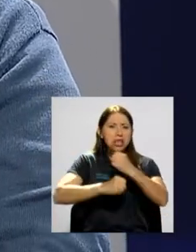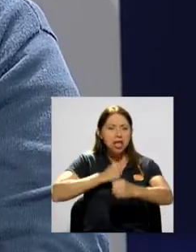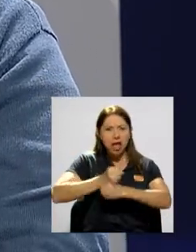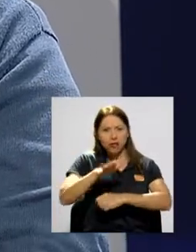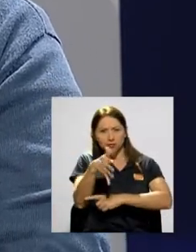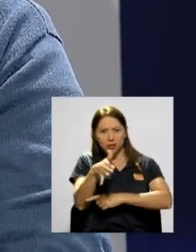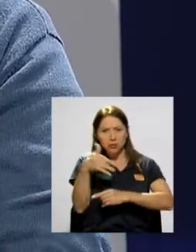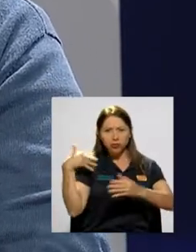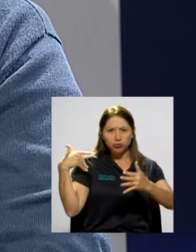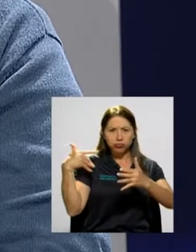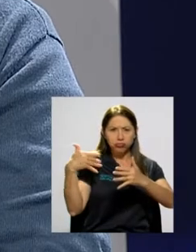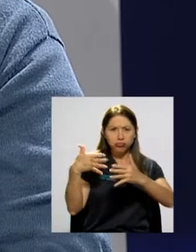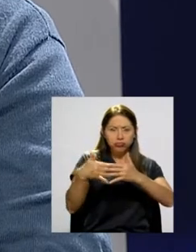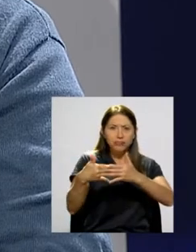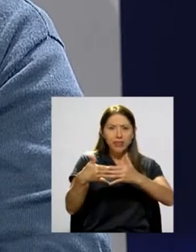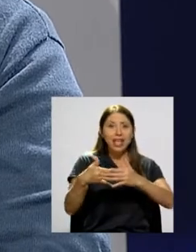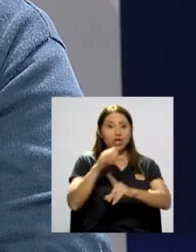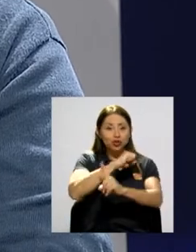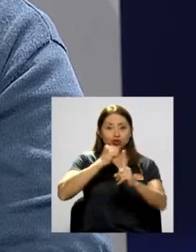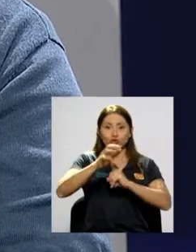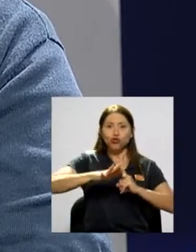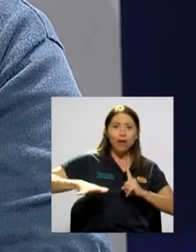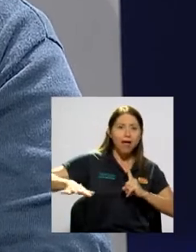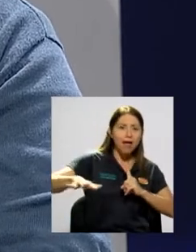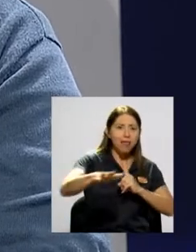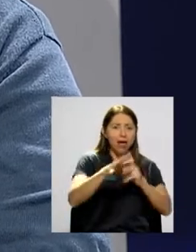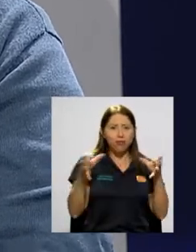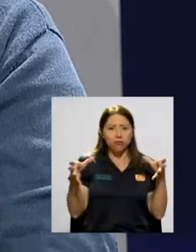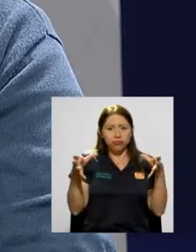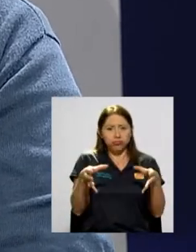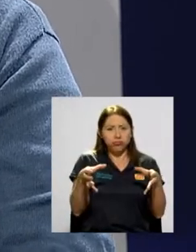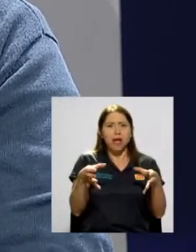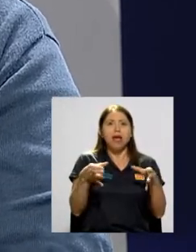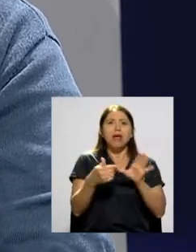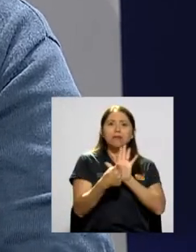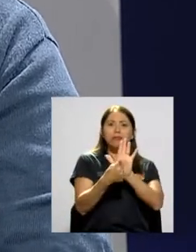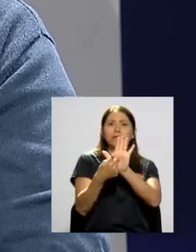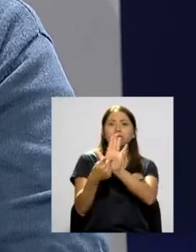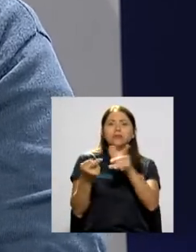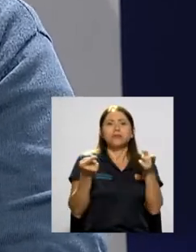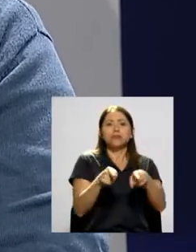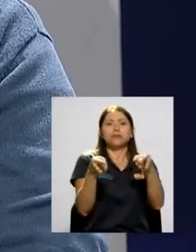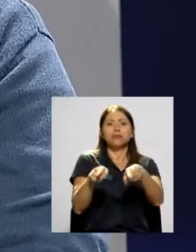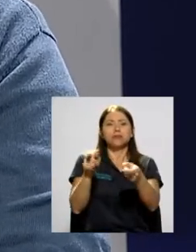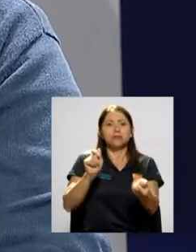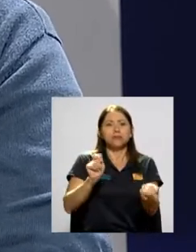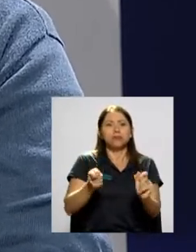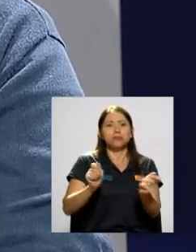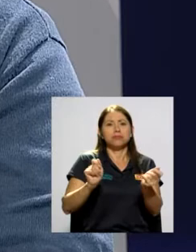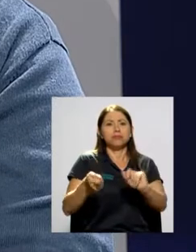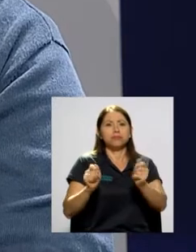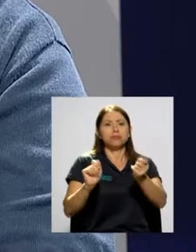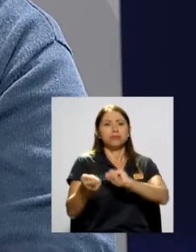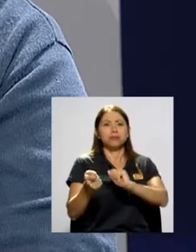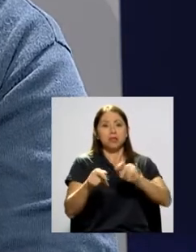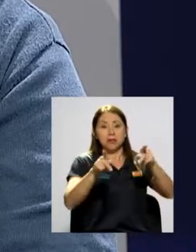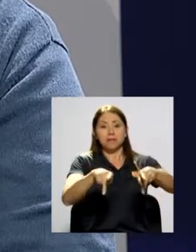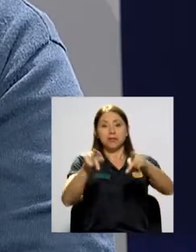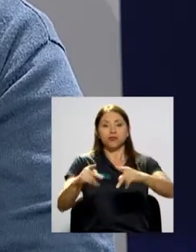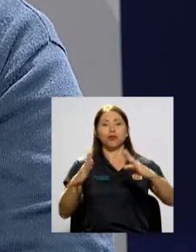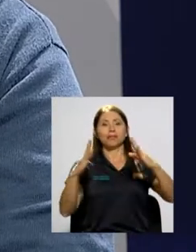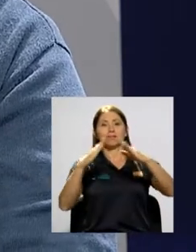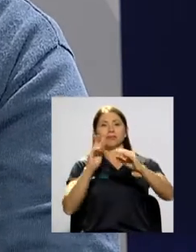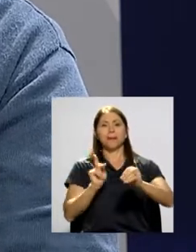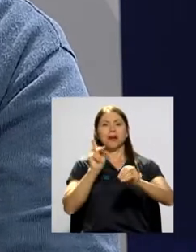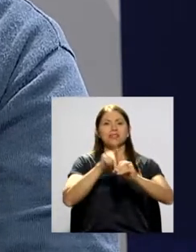las que la sociedad como conjunto viene manifestando una serie de cambios en el sentido de la participación, en el